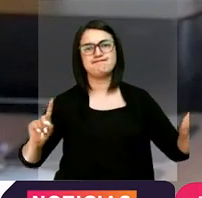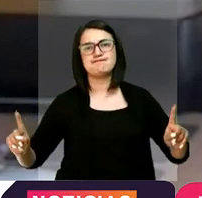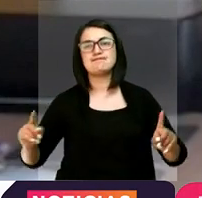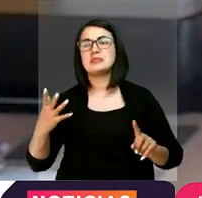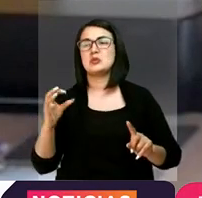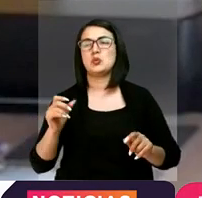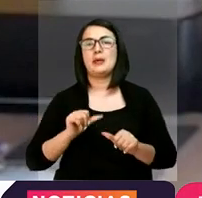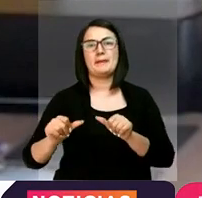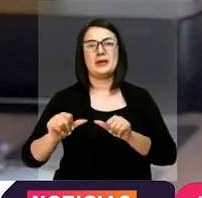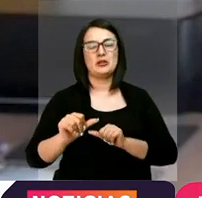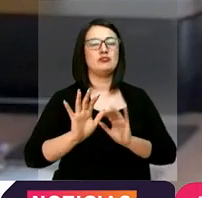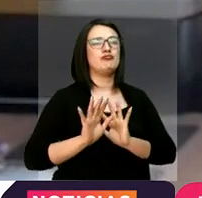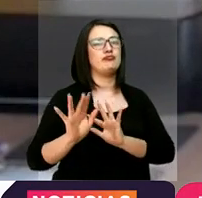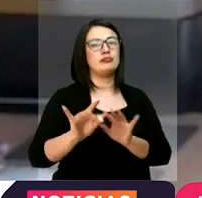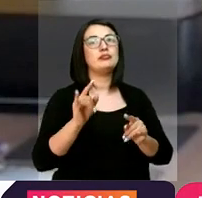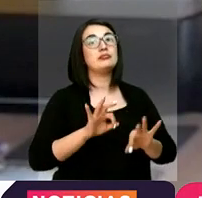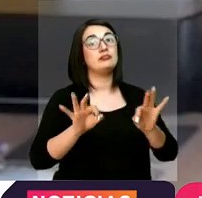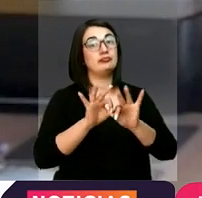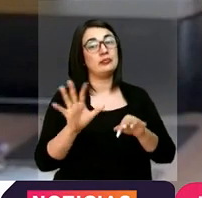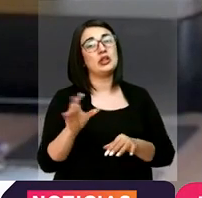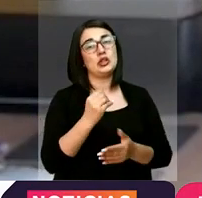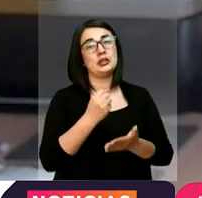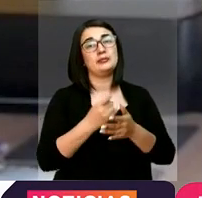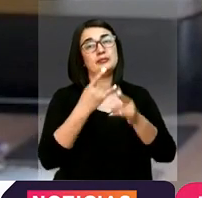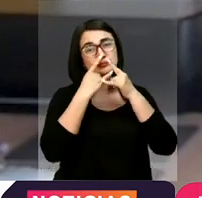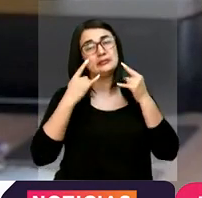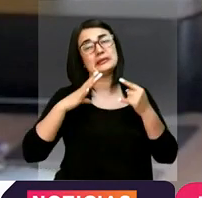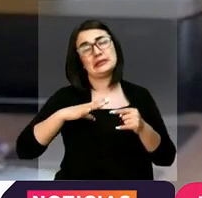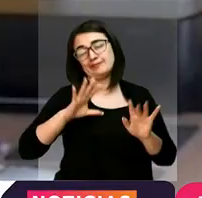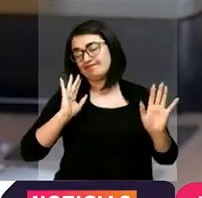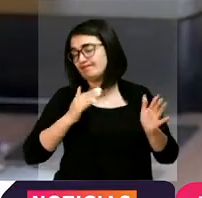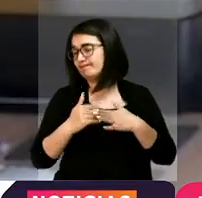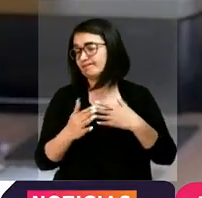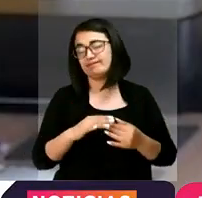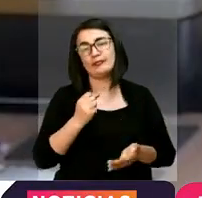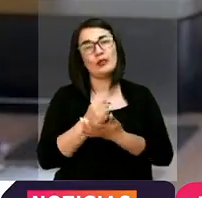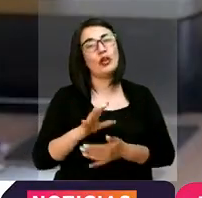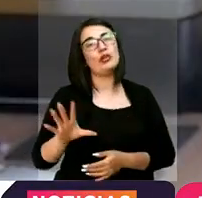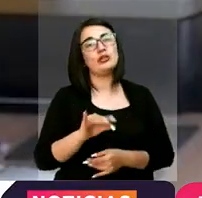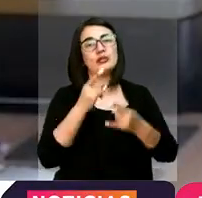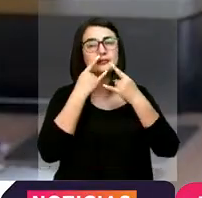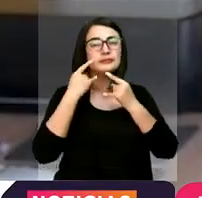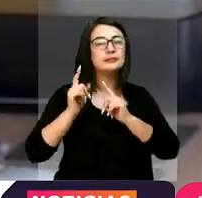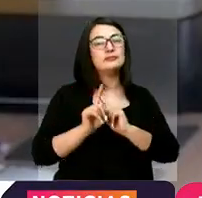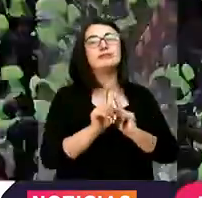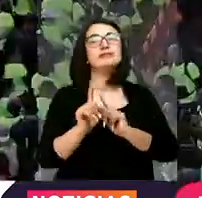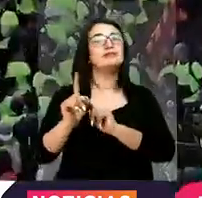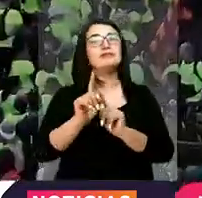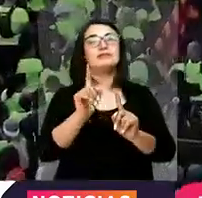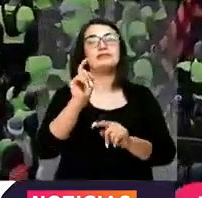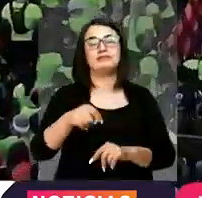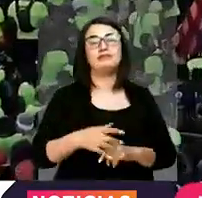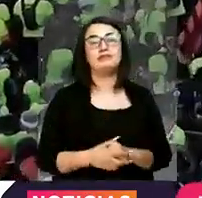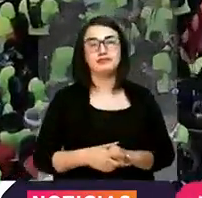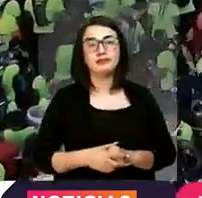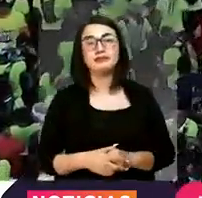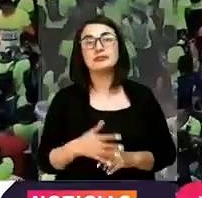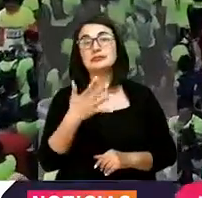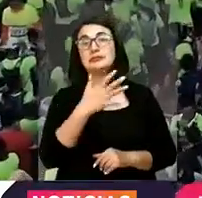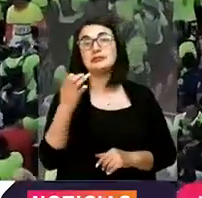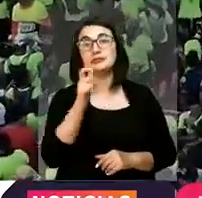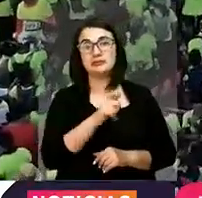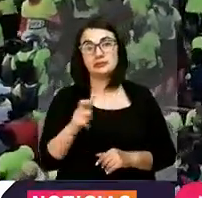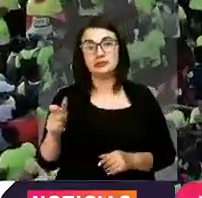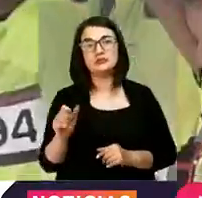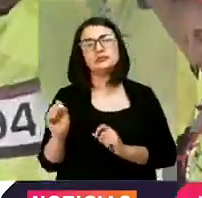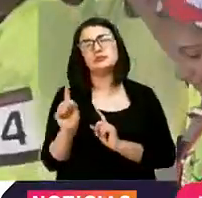de distancia, el uso de tapabocas, que parece tan incómodo en el deporte, es obligatorio en el antes y en el después de la carrera. 500 atletas tomarán la